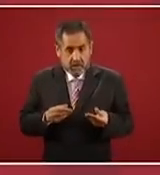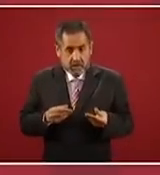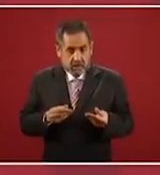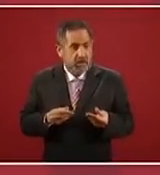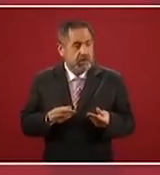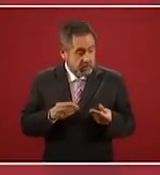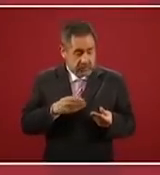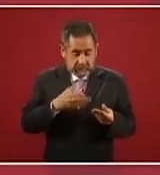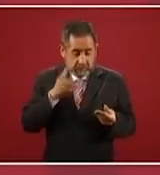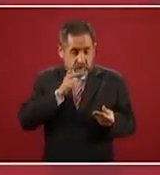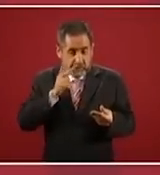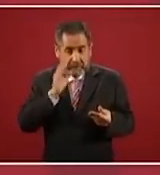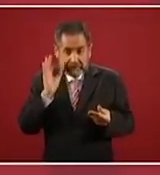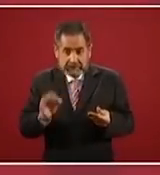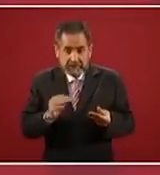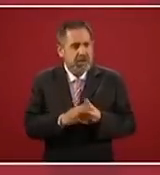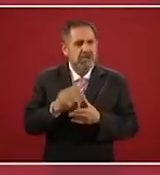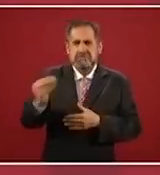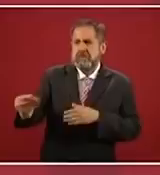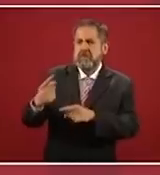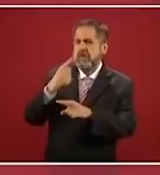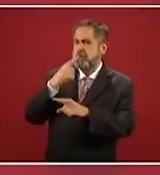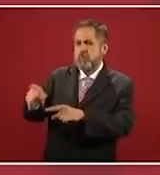mete la denuncia.